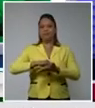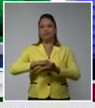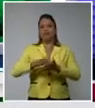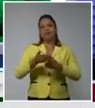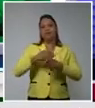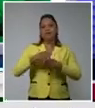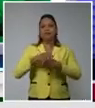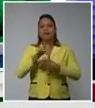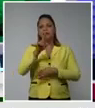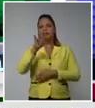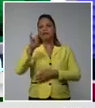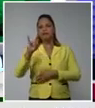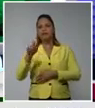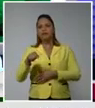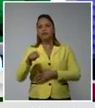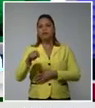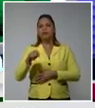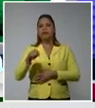el